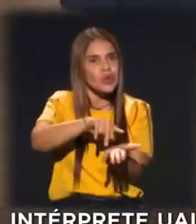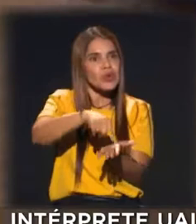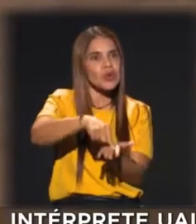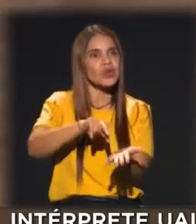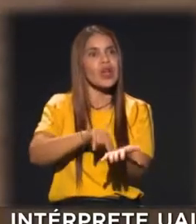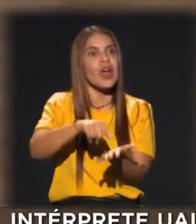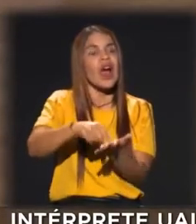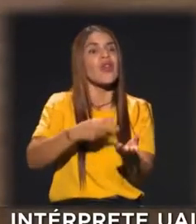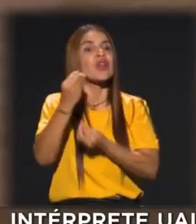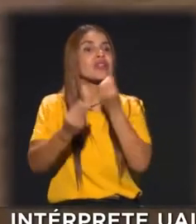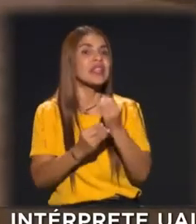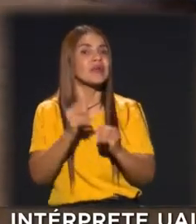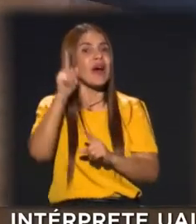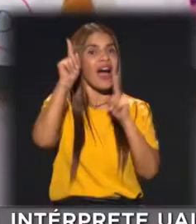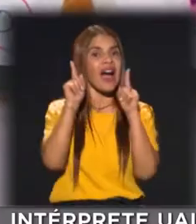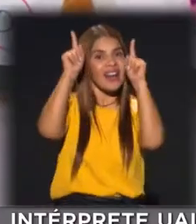¿A dónde más lo hacemos? Arriba,